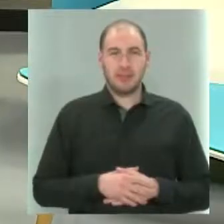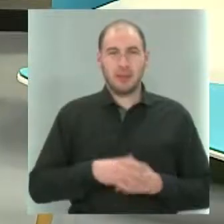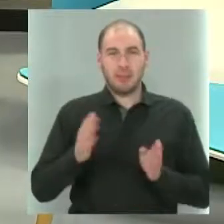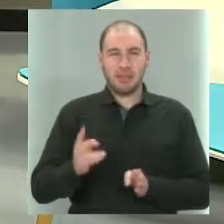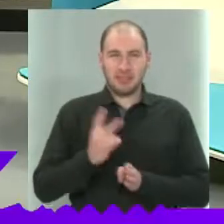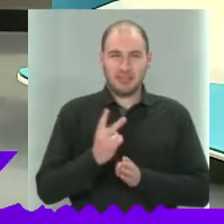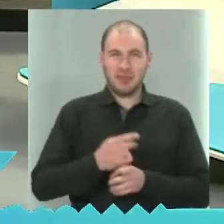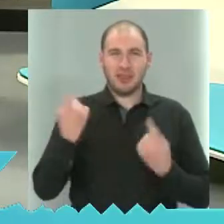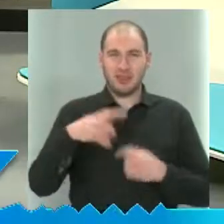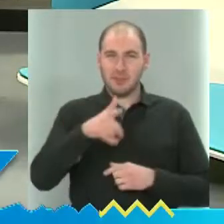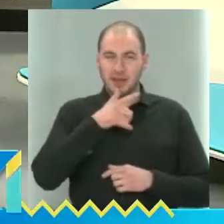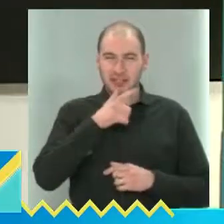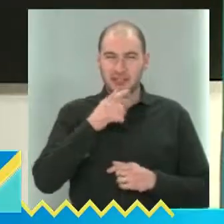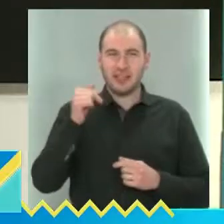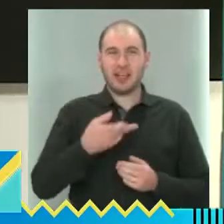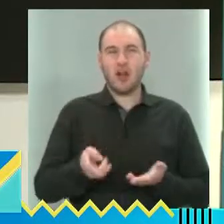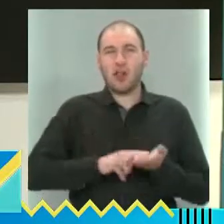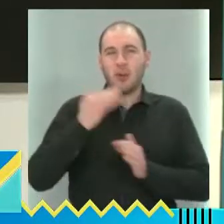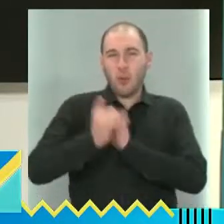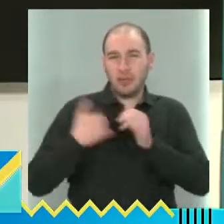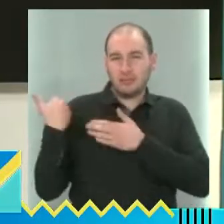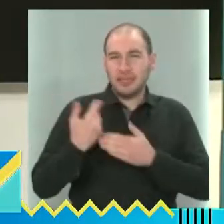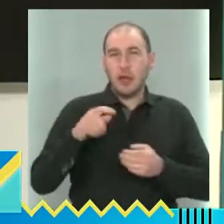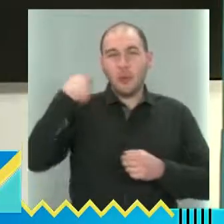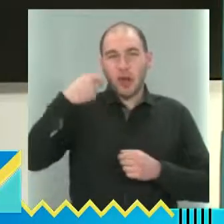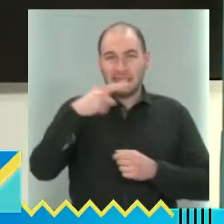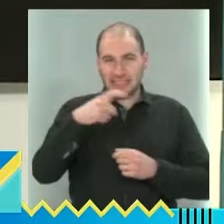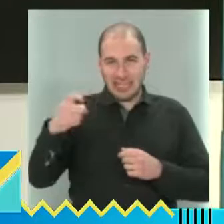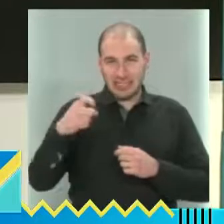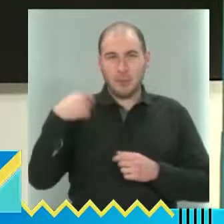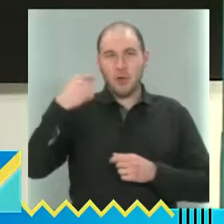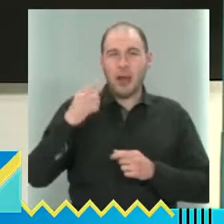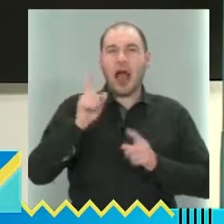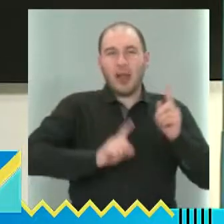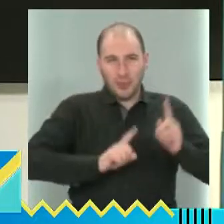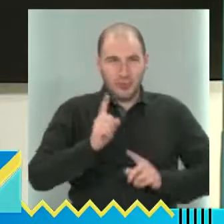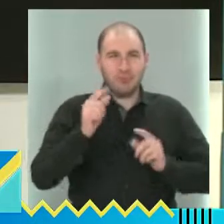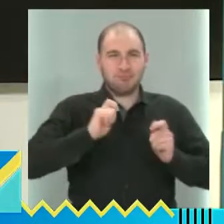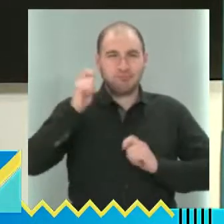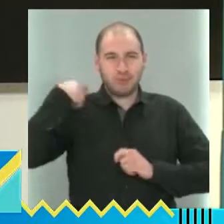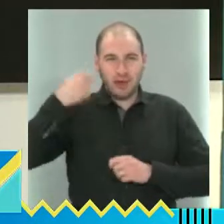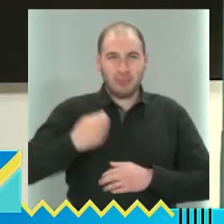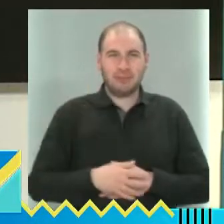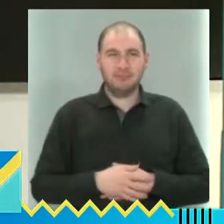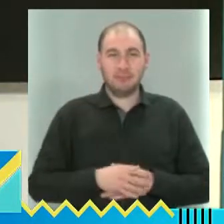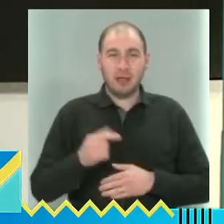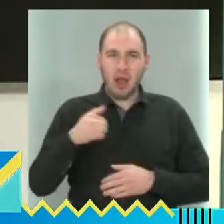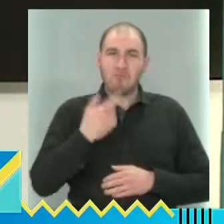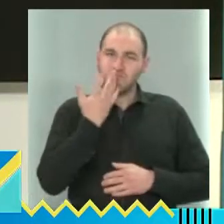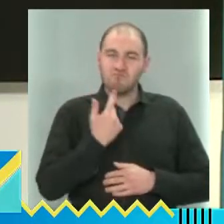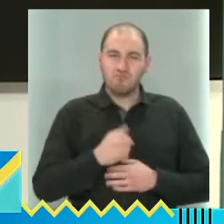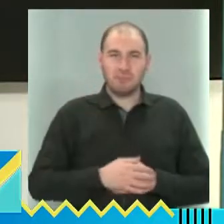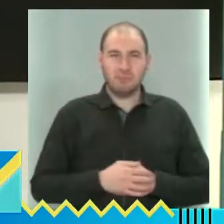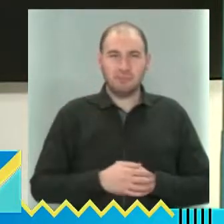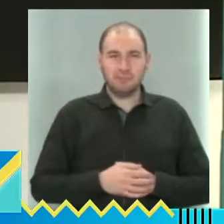Segundo bloque de este Distintos Parecidos de repaso de los 100 programas, no de los 100 programas, de algunos de los programas que, bueno, que a nosotros nos ha gustado